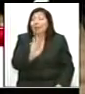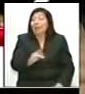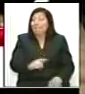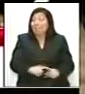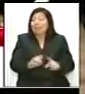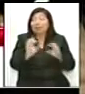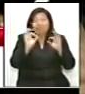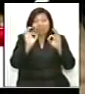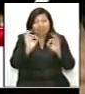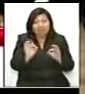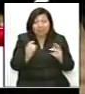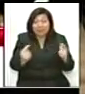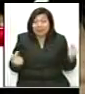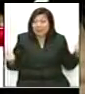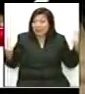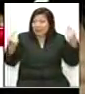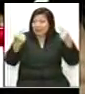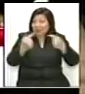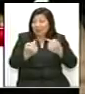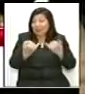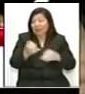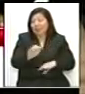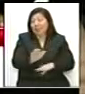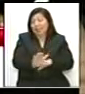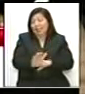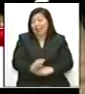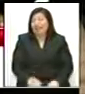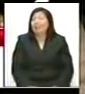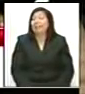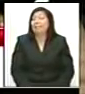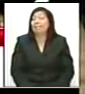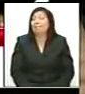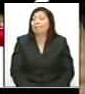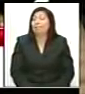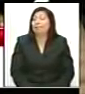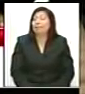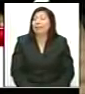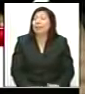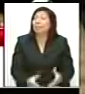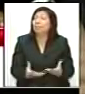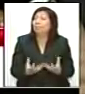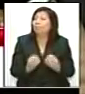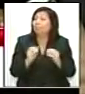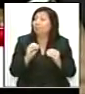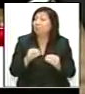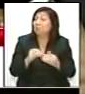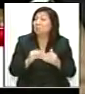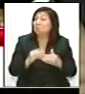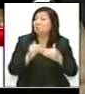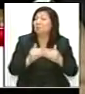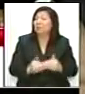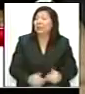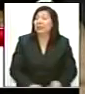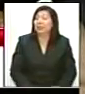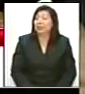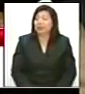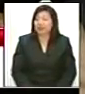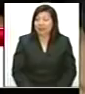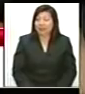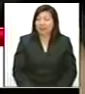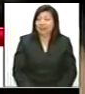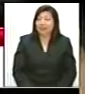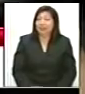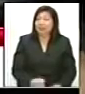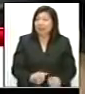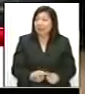es exactamente al revés de lo que aspiramos esta tarde. O sea, nosotros queremos darle más amplitud a la